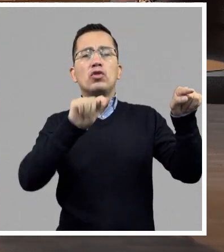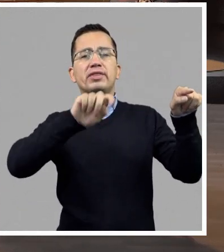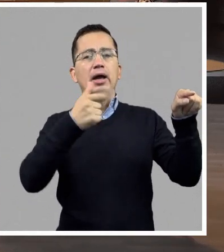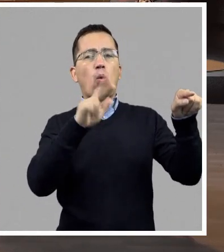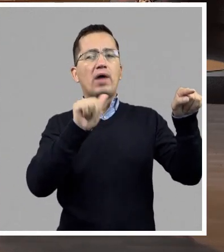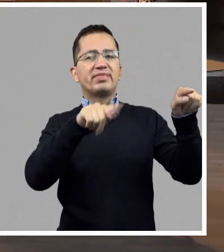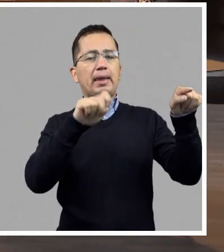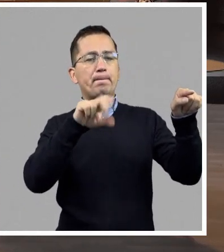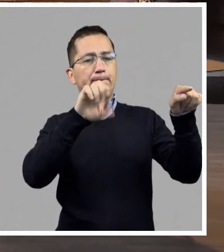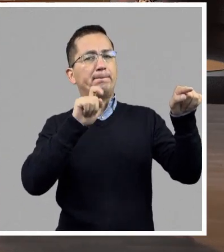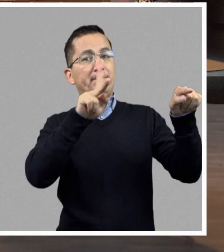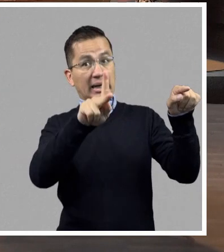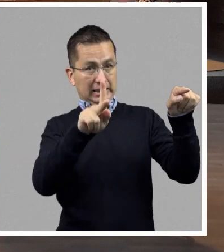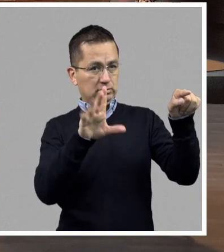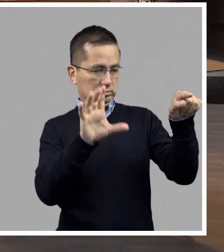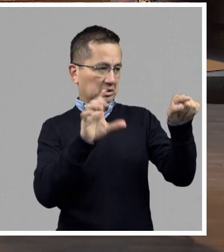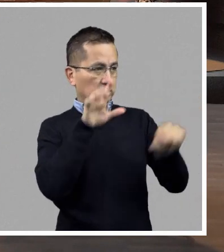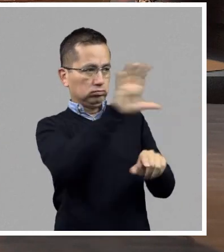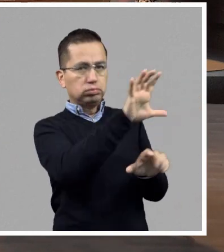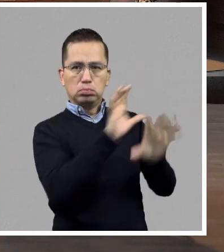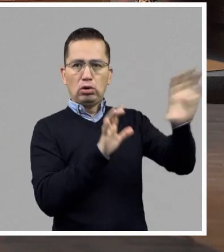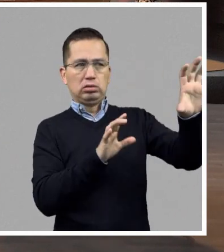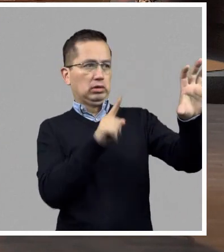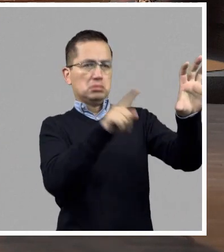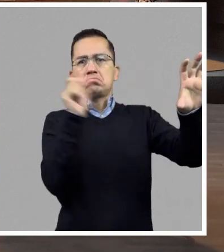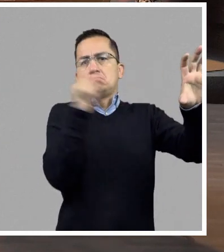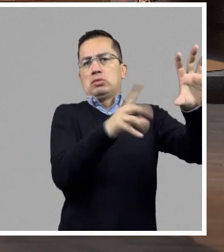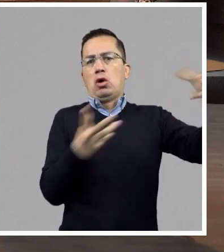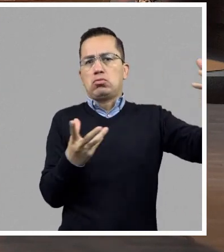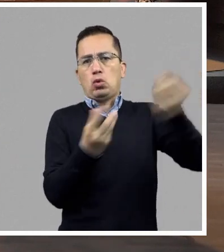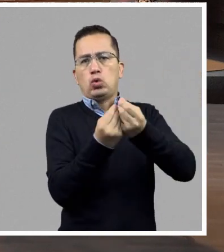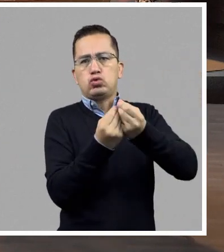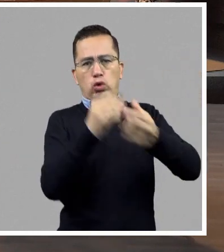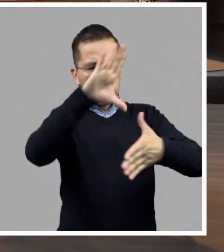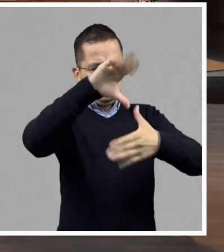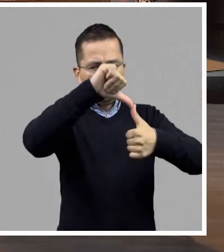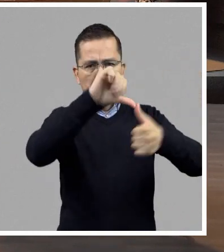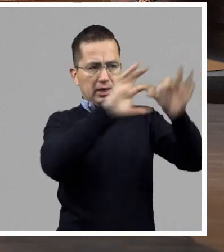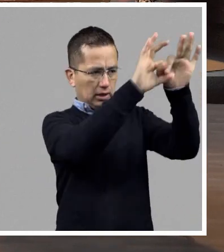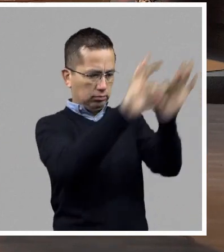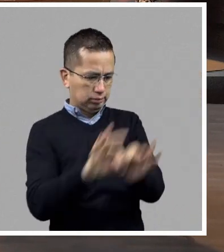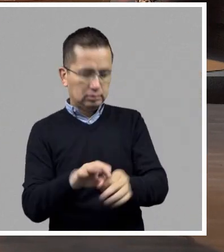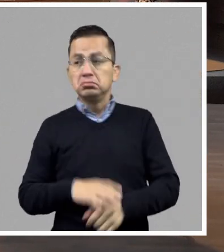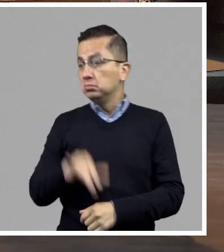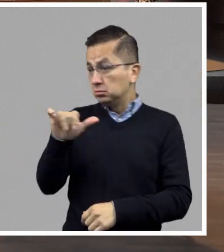Esta cosa que le llamamos Centroamérica Que obviamente hablar de Centroamérica también